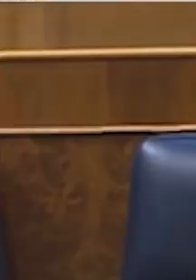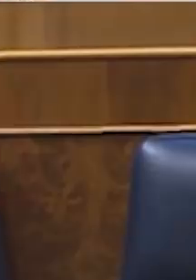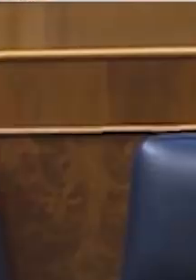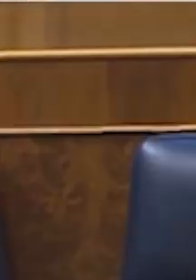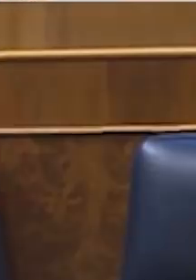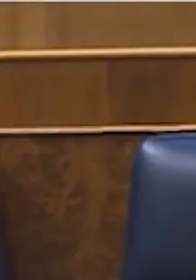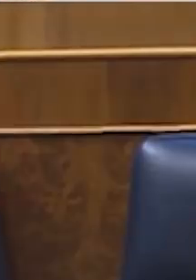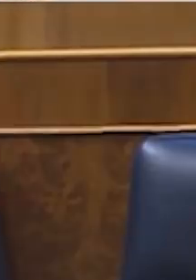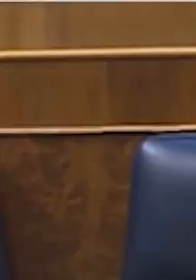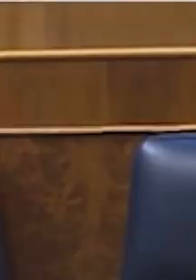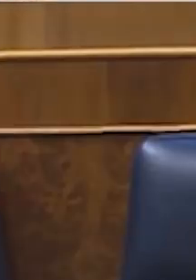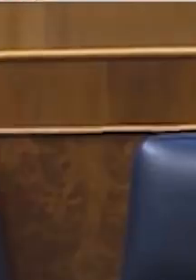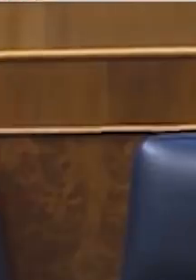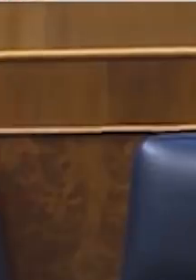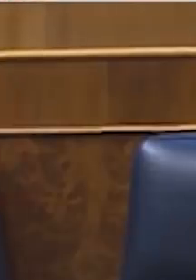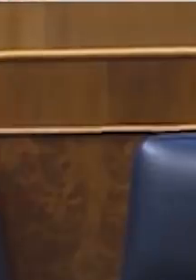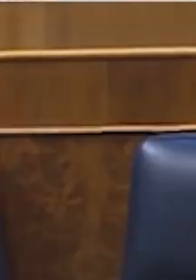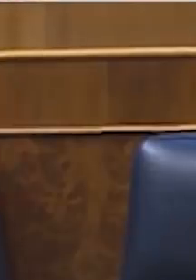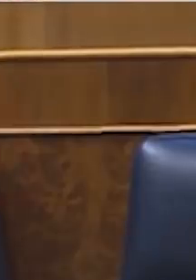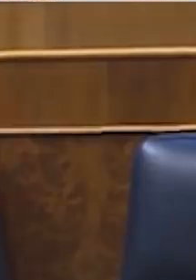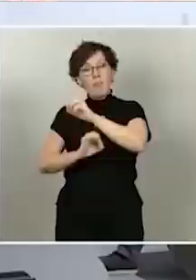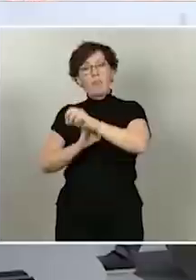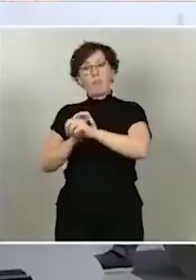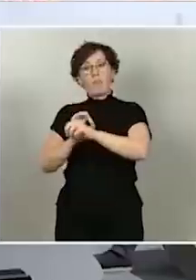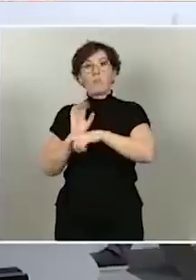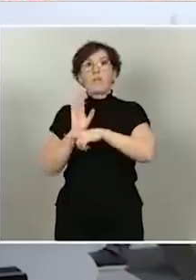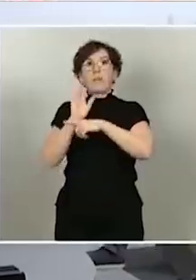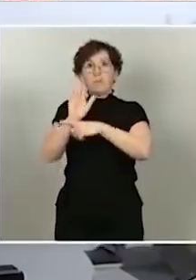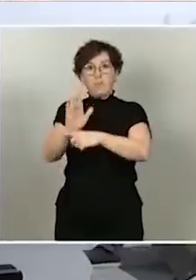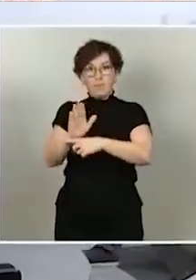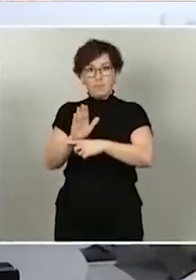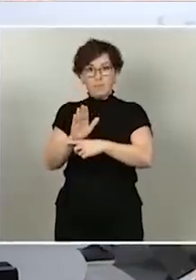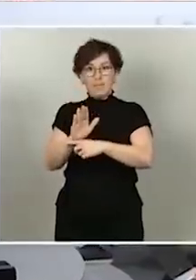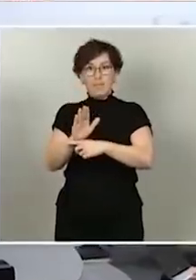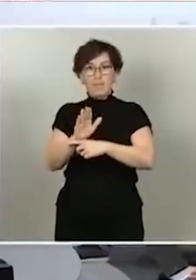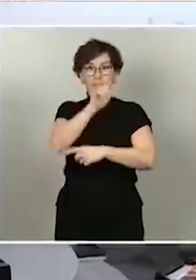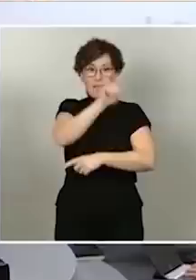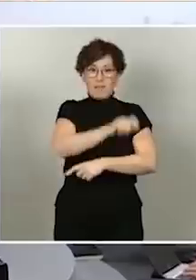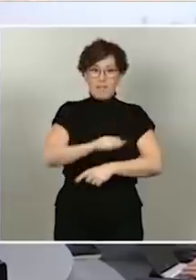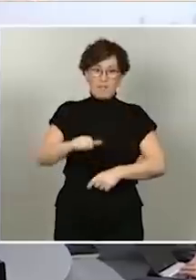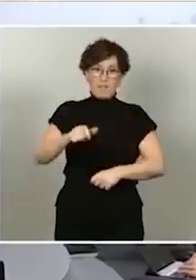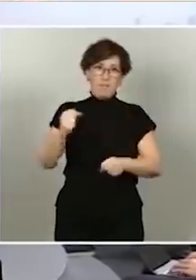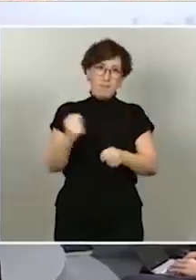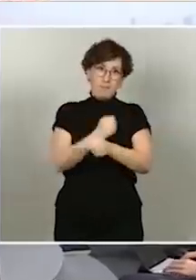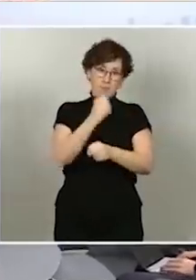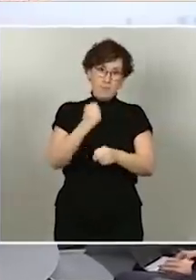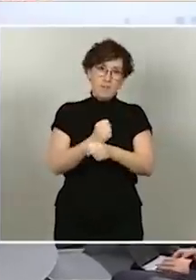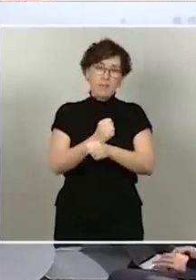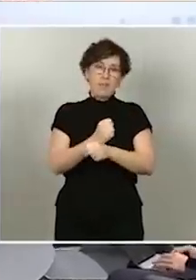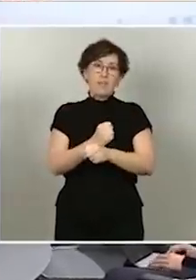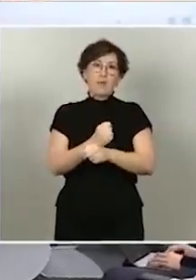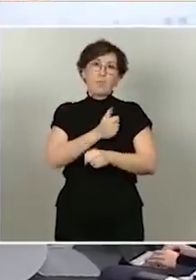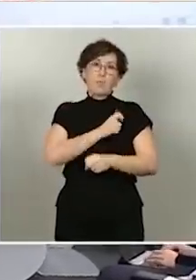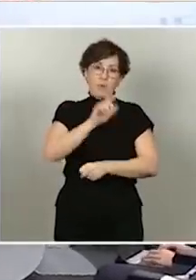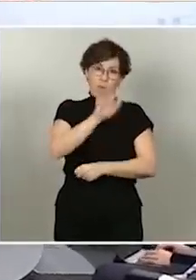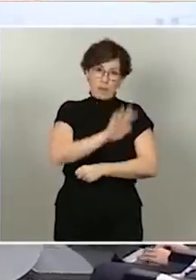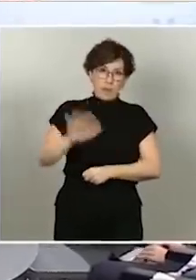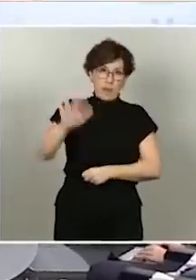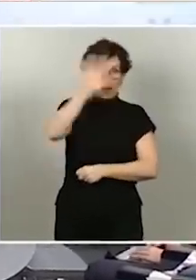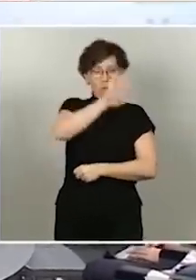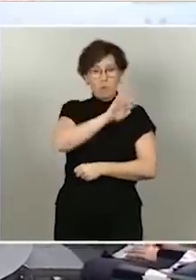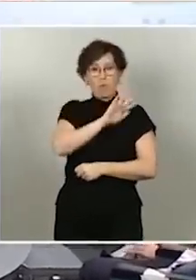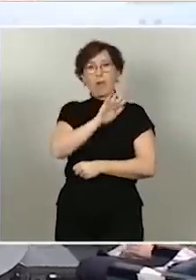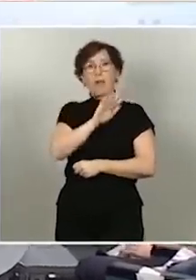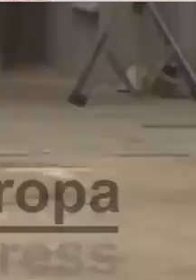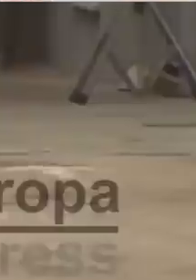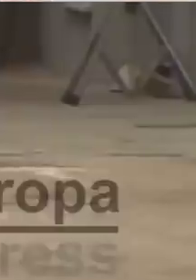limpiarlo a lavarle la cara de alguna manera por lo tanto yo creo que lo que procede cuando toda la oposición al unísono o